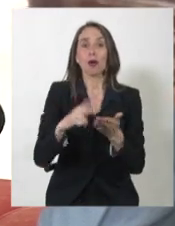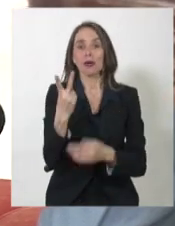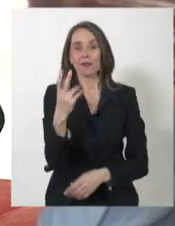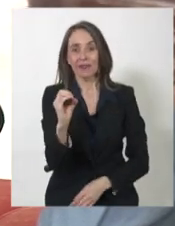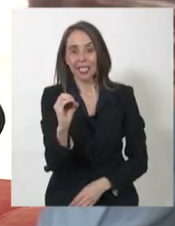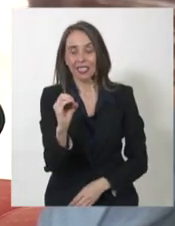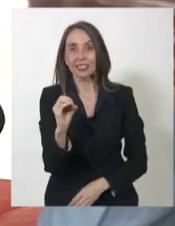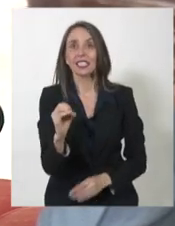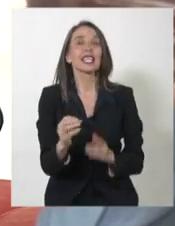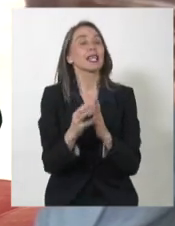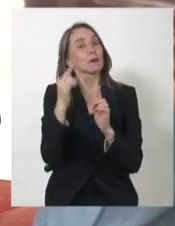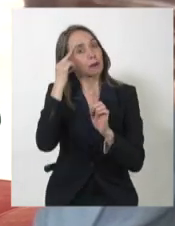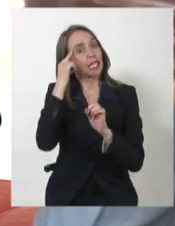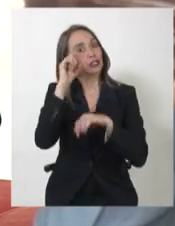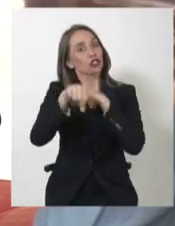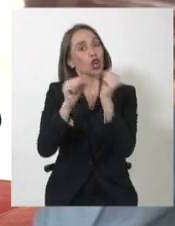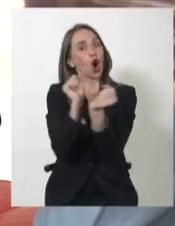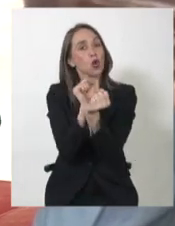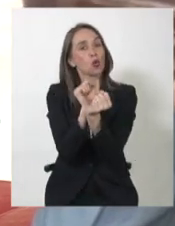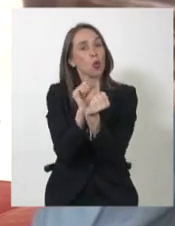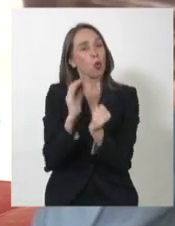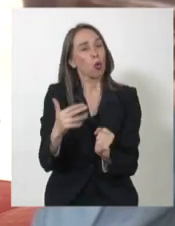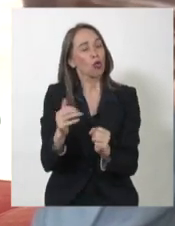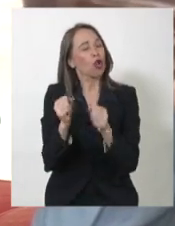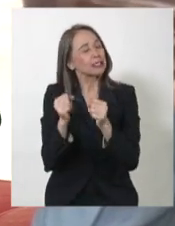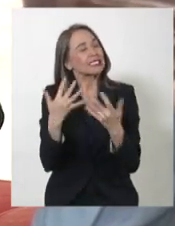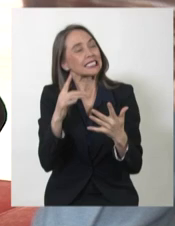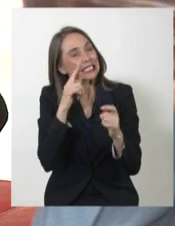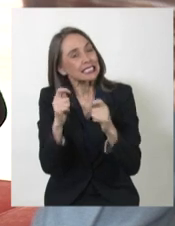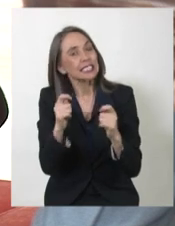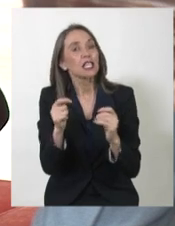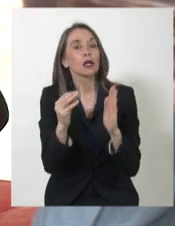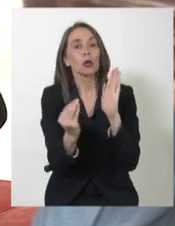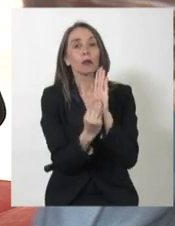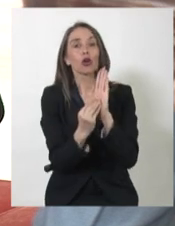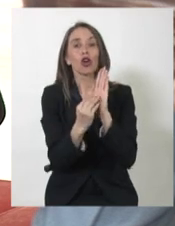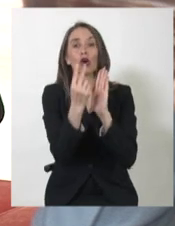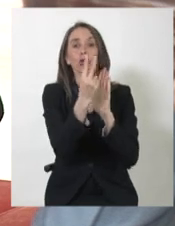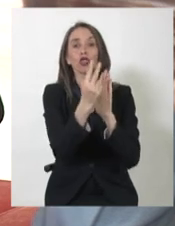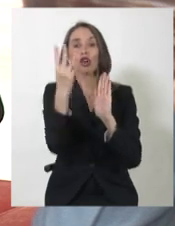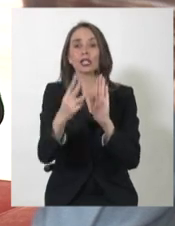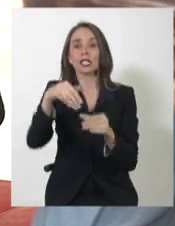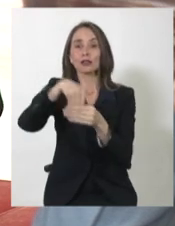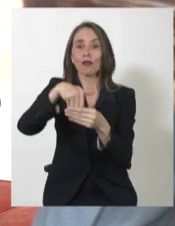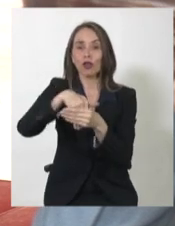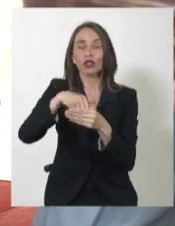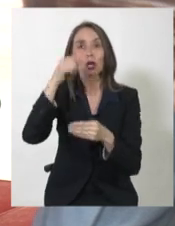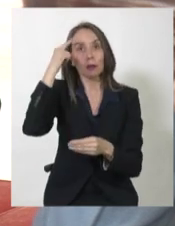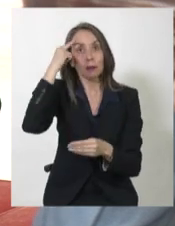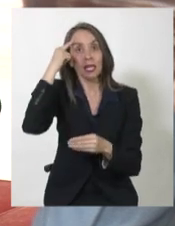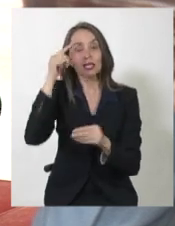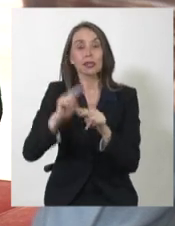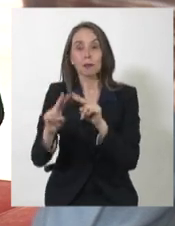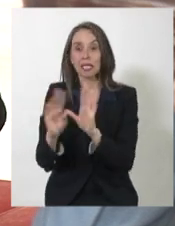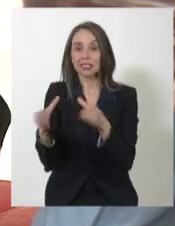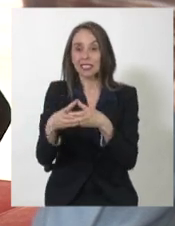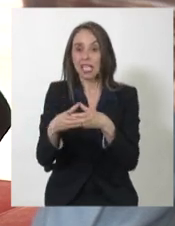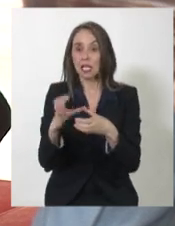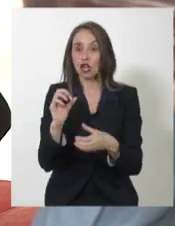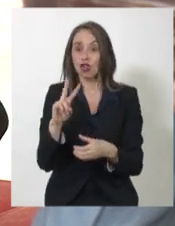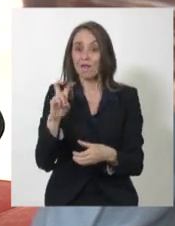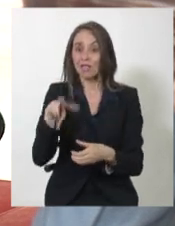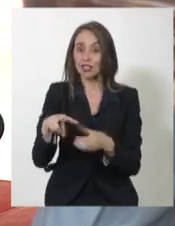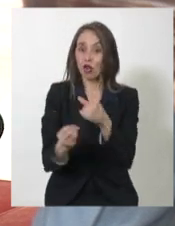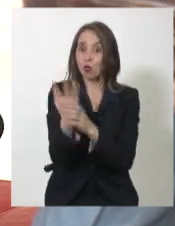Creo que el gran nudo crítico son los dos tercios. Y cómo estamos pensando en el trabajo de la convención, ¿no?